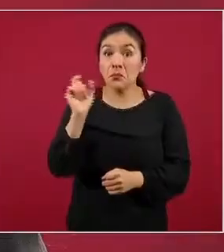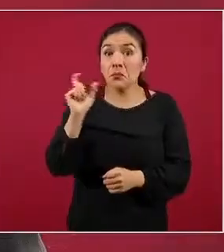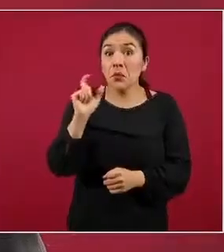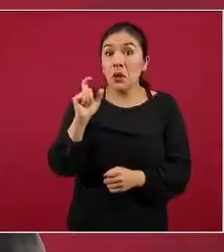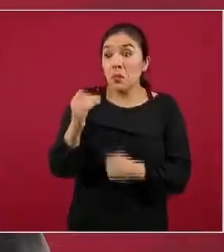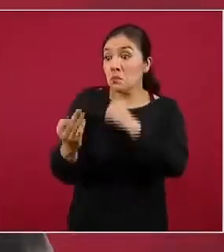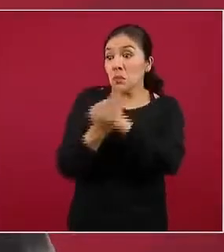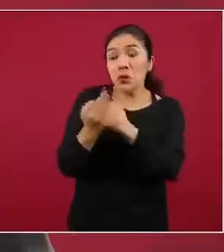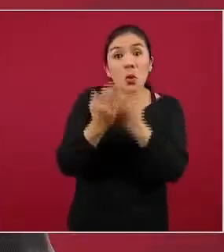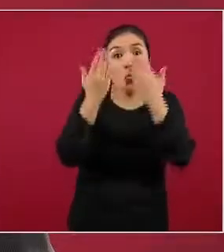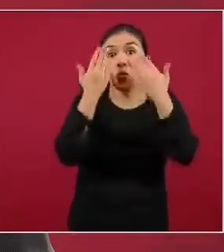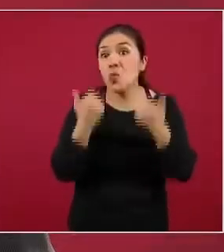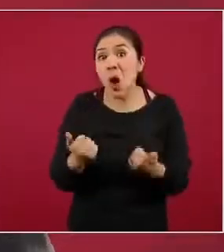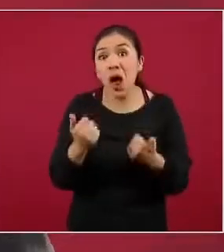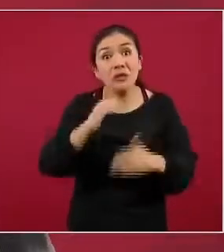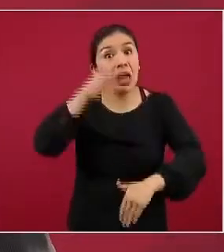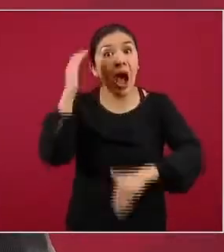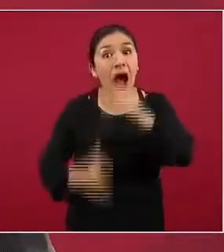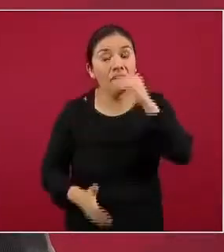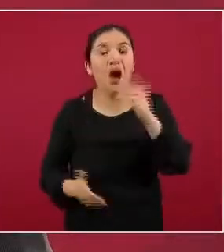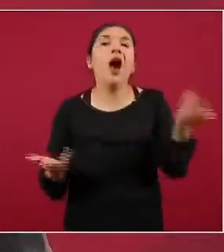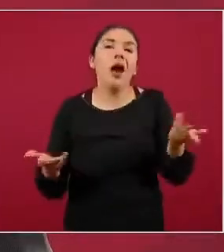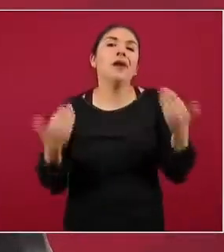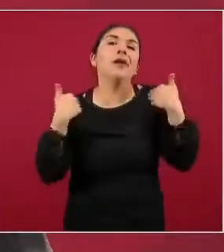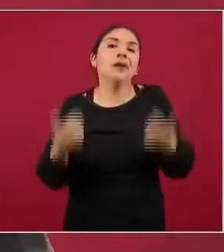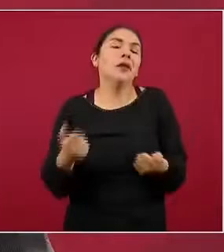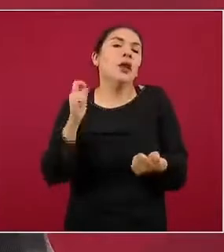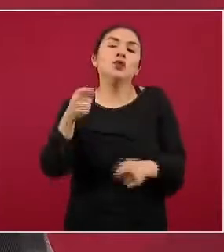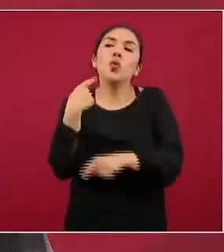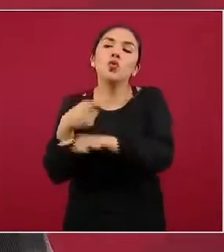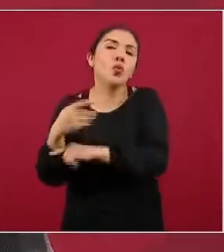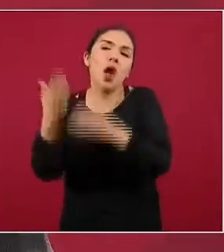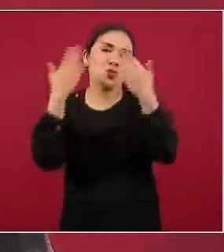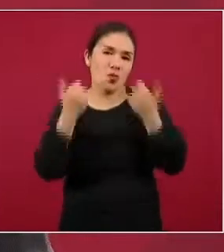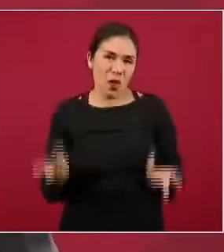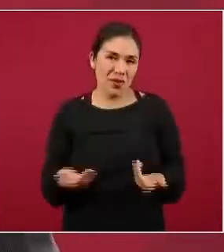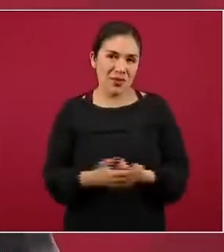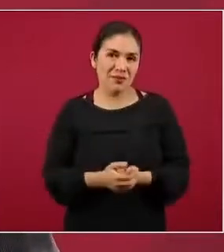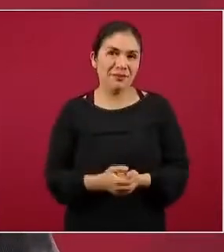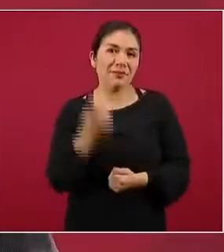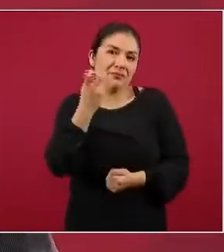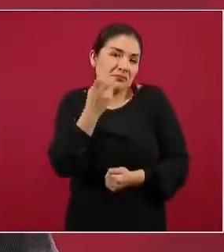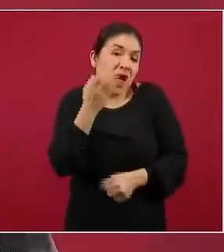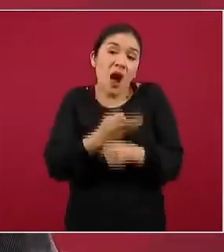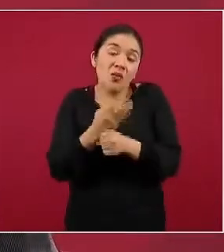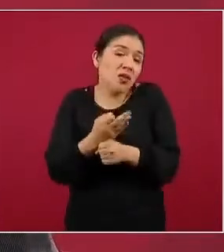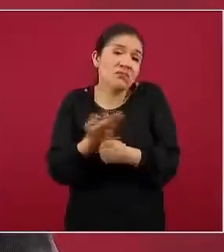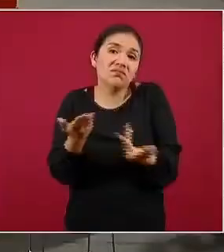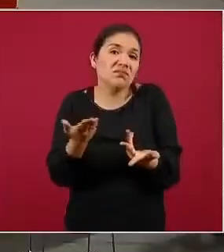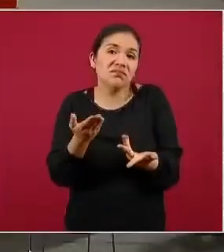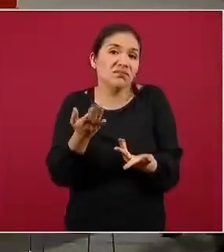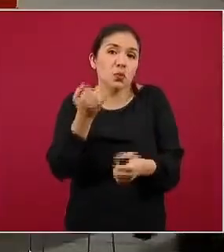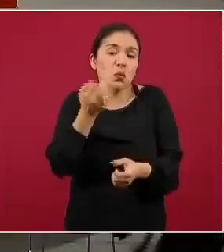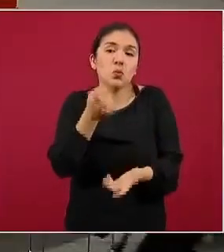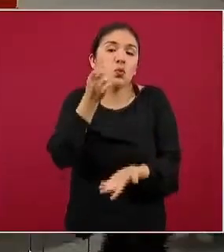protección, pues se llegará a la resolución de que no es duradera. Eso es lo que se sabe hasta el momento.